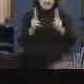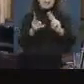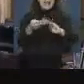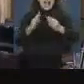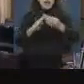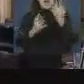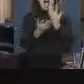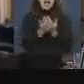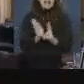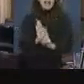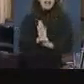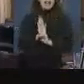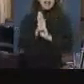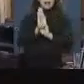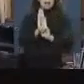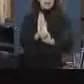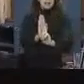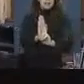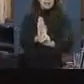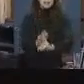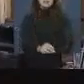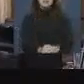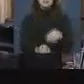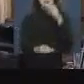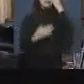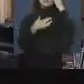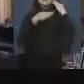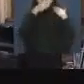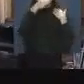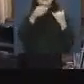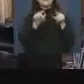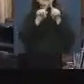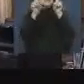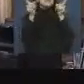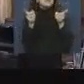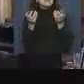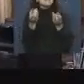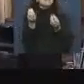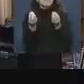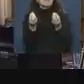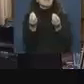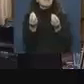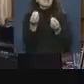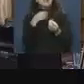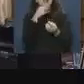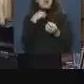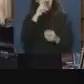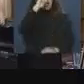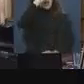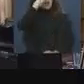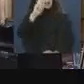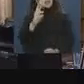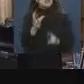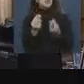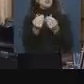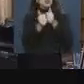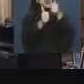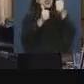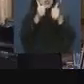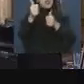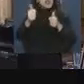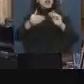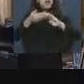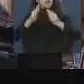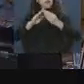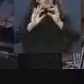representados y aquí quiero hacer un paréntesis aquí quiero hacer un paréntesis Con todo el respeto que me marece la gran mayoría de nuestros dirigentes de pueblo